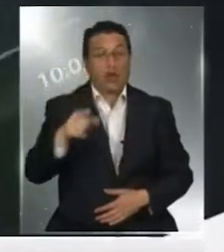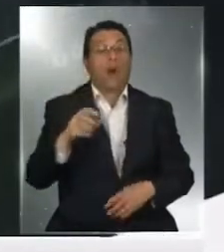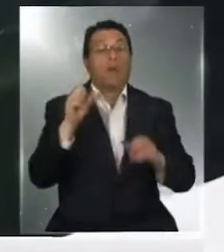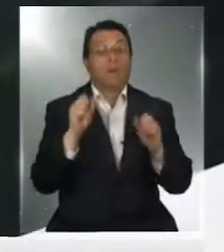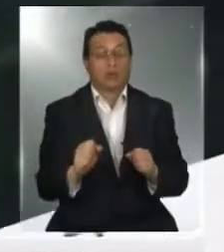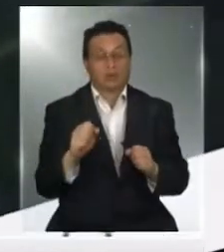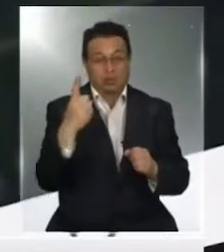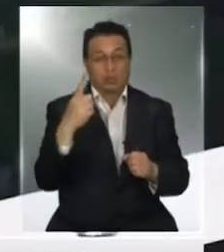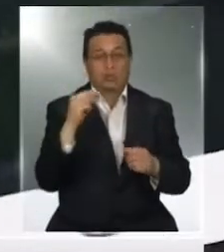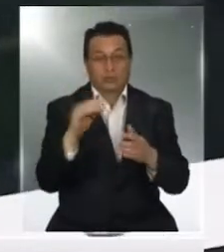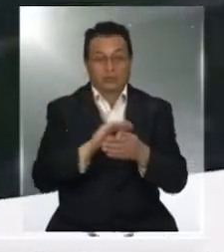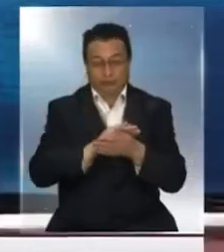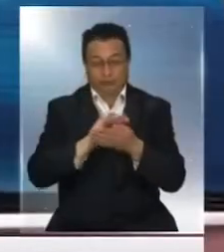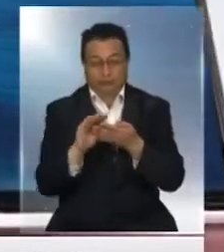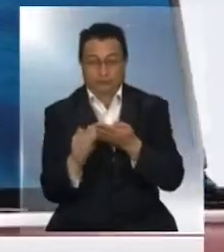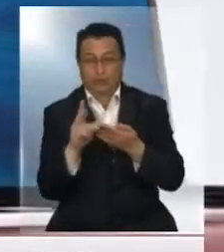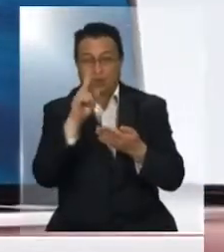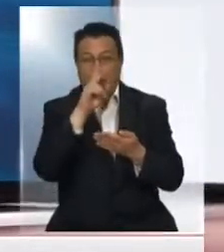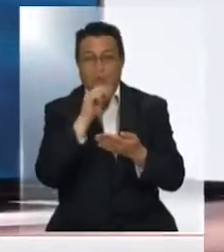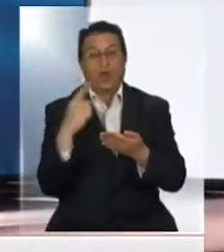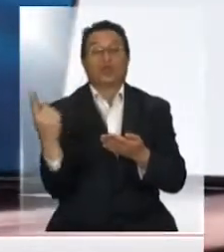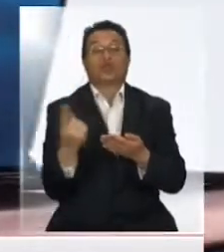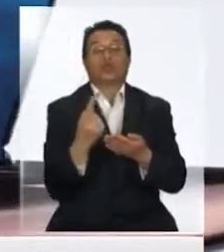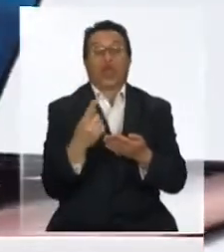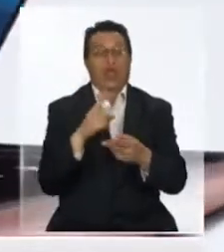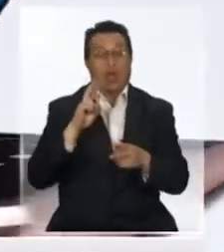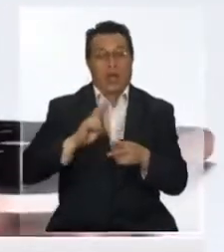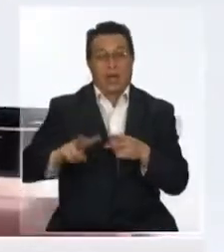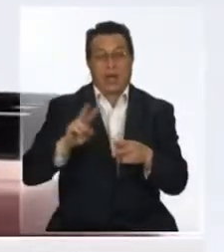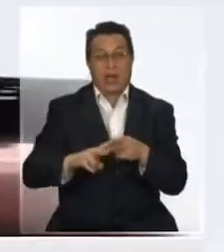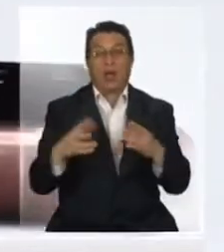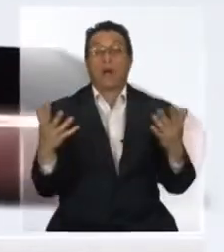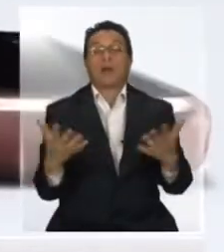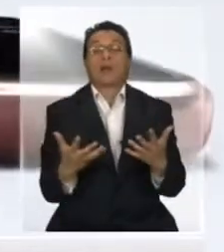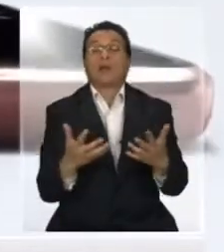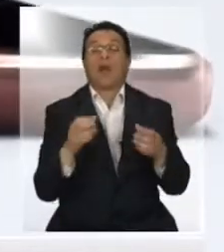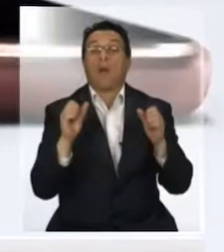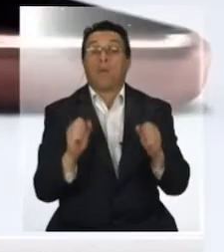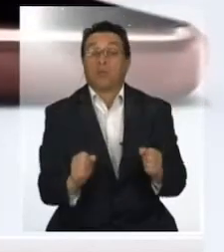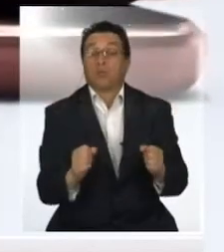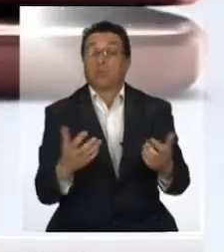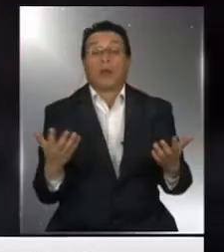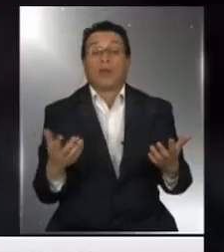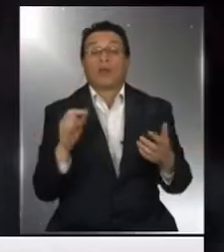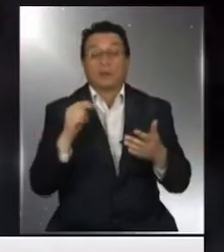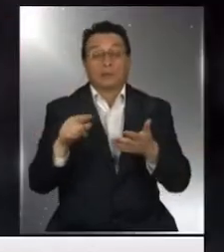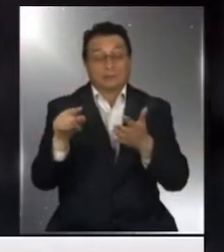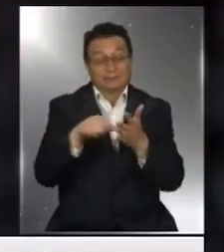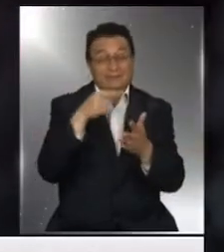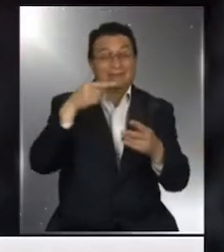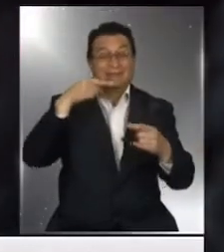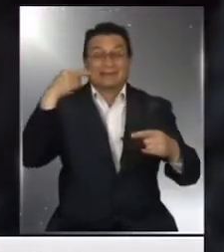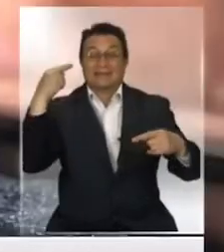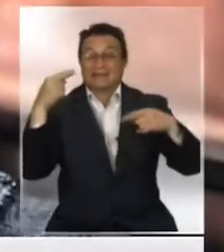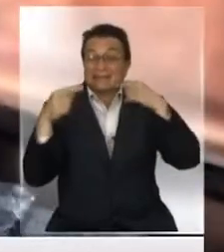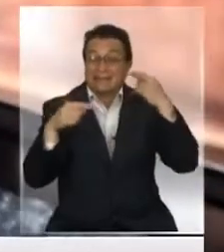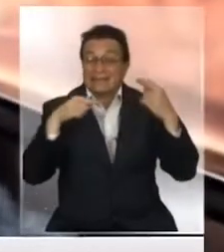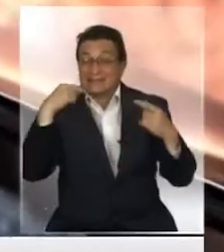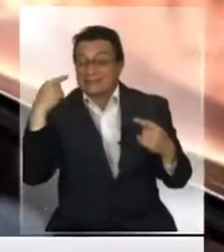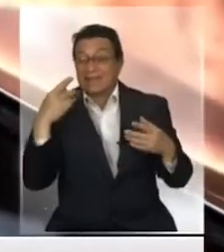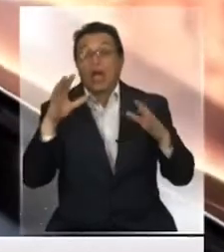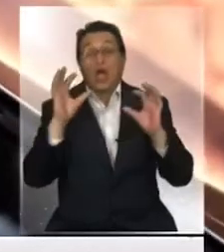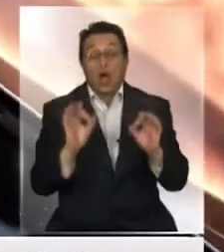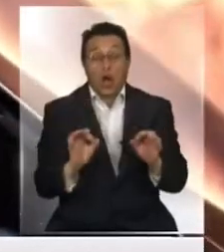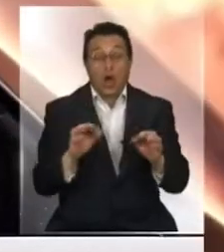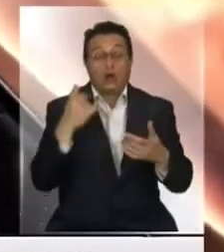una capa con una forma de autorreparación. ¿Para qué? Puede ser para rayados, para rayas, o también quizás